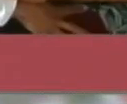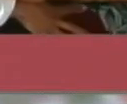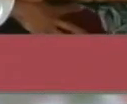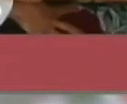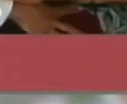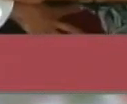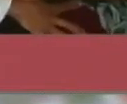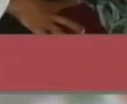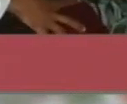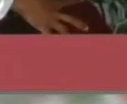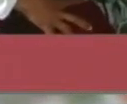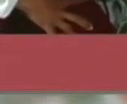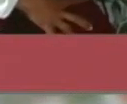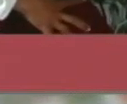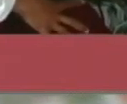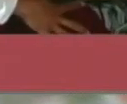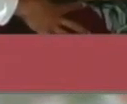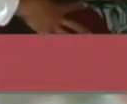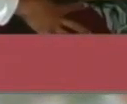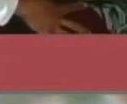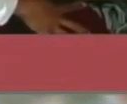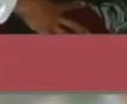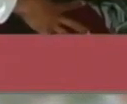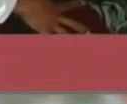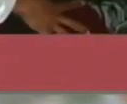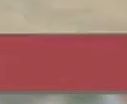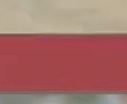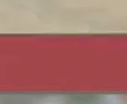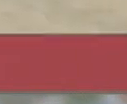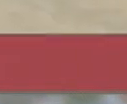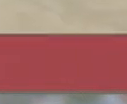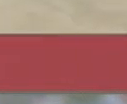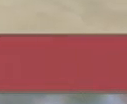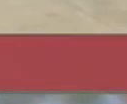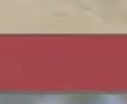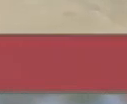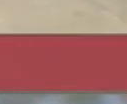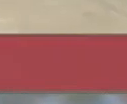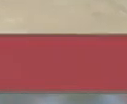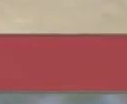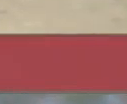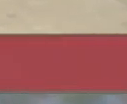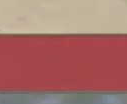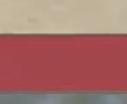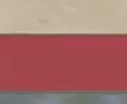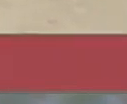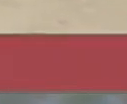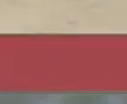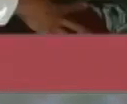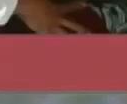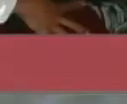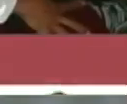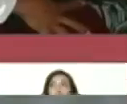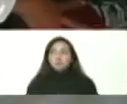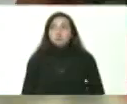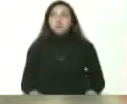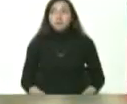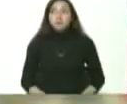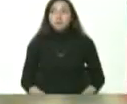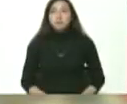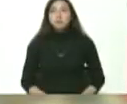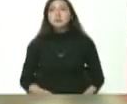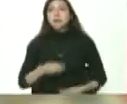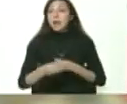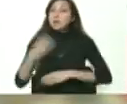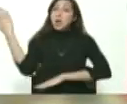Venezuela estaba en un proceso de epidemia de sarampión y difteria. Estábamos producto justamente del bloqueo, de las